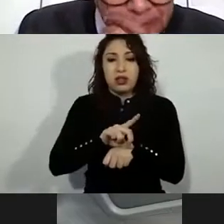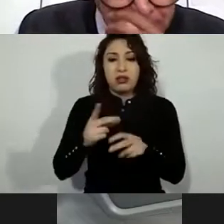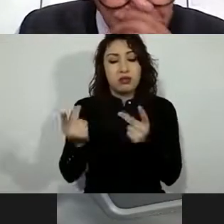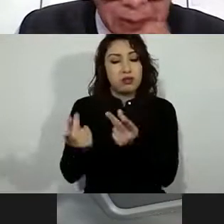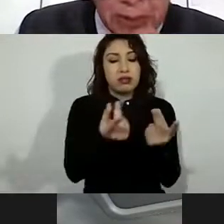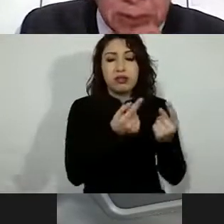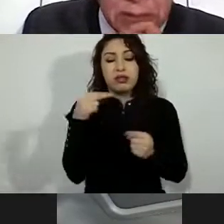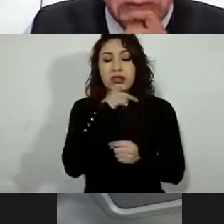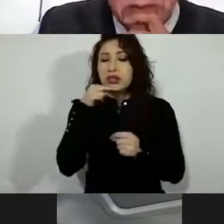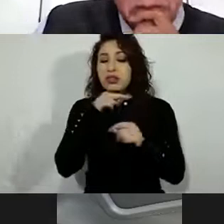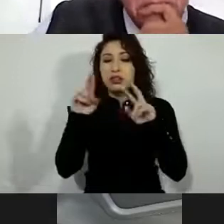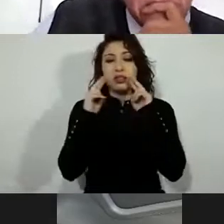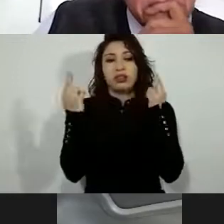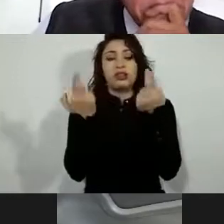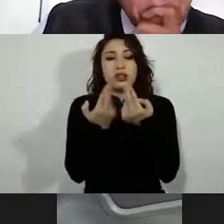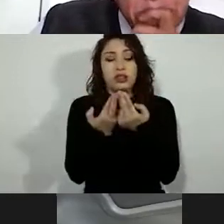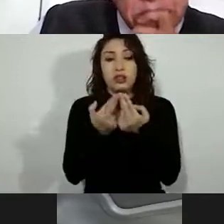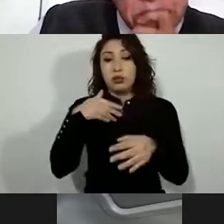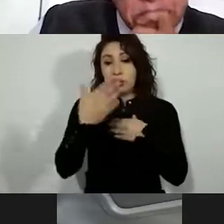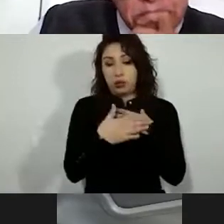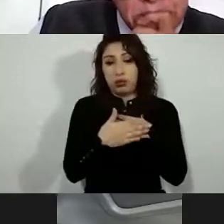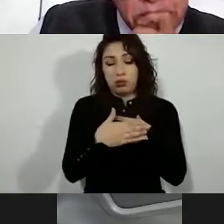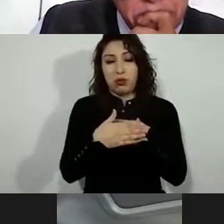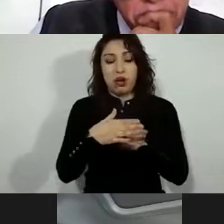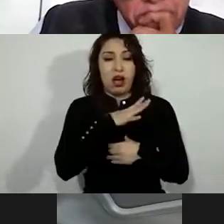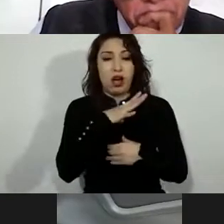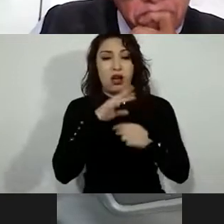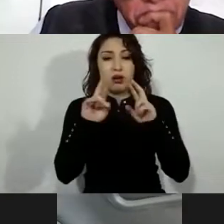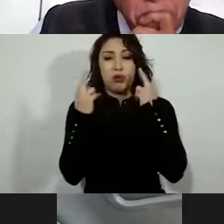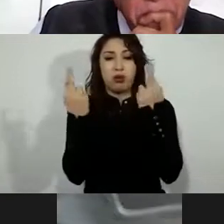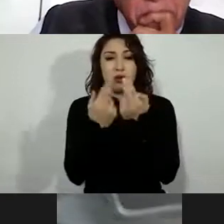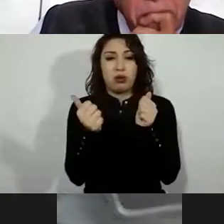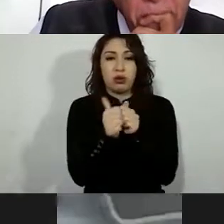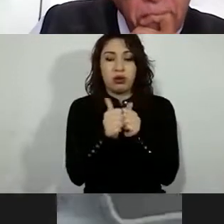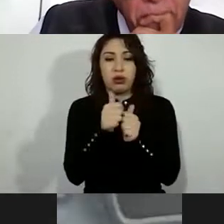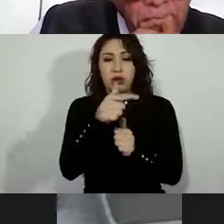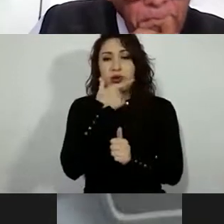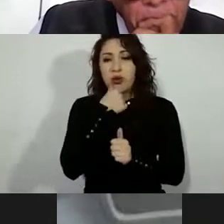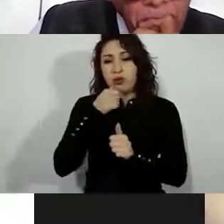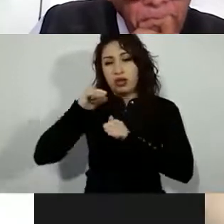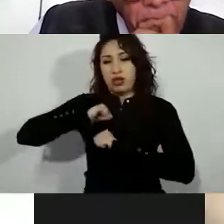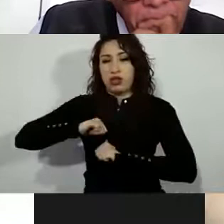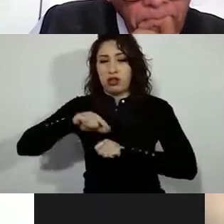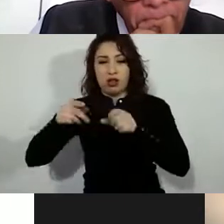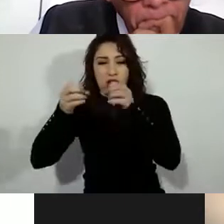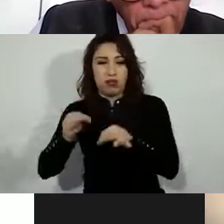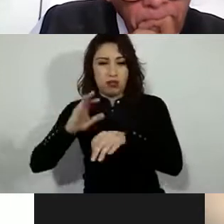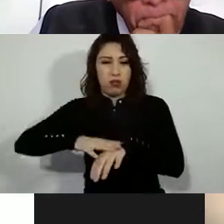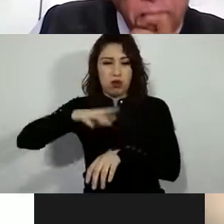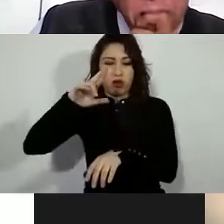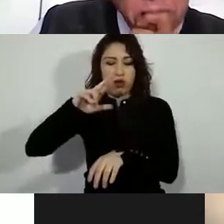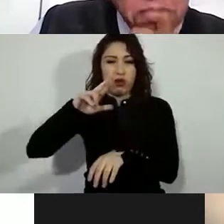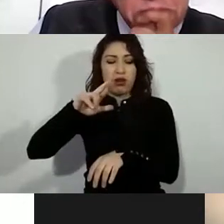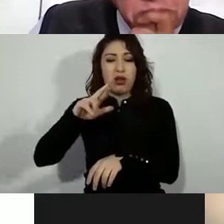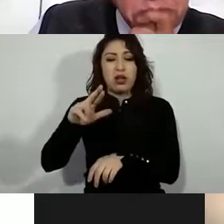una reunión con el señor oficial mayor y estamos viendo